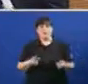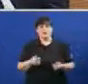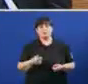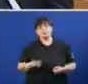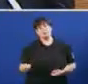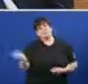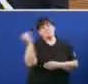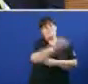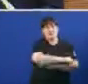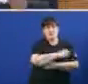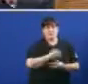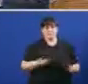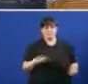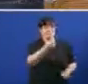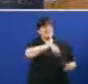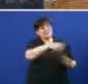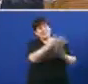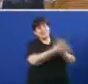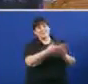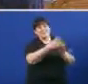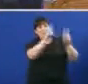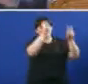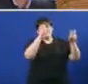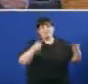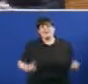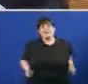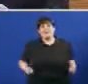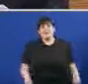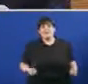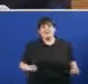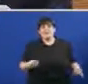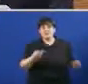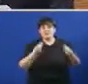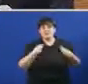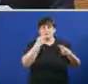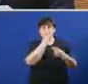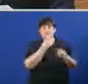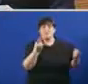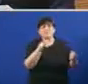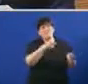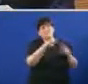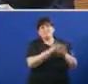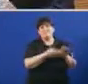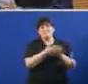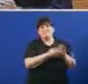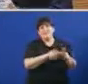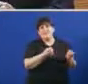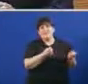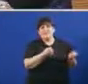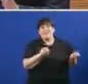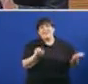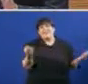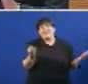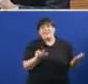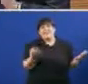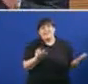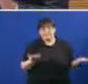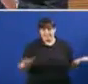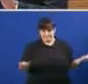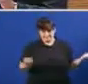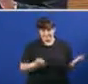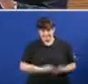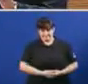qué me está falando de gasto sanitario público? ¿De qué me está falando de gasto sanitario público, señoría? ¿De qué me